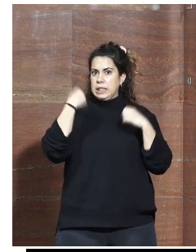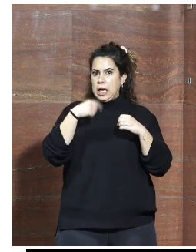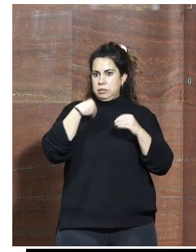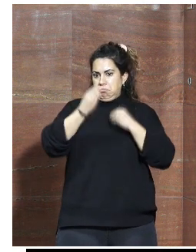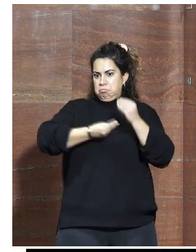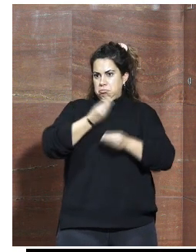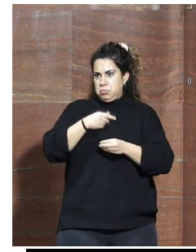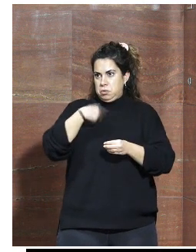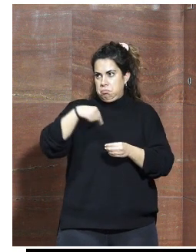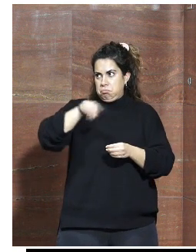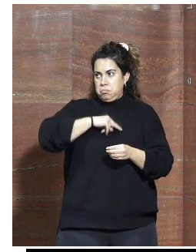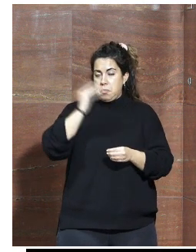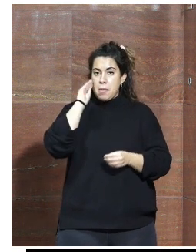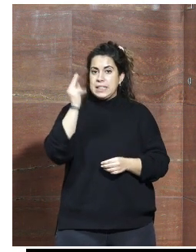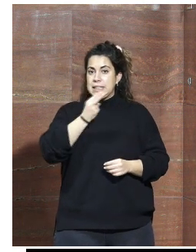considerado interesantes.